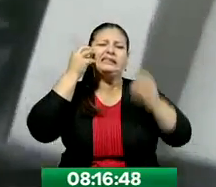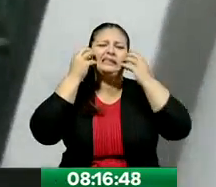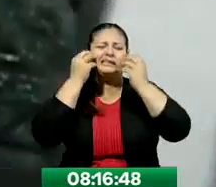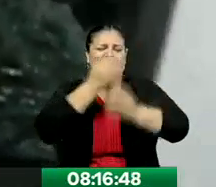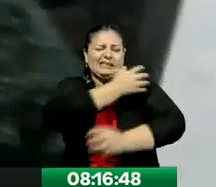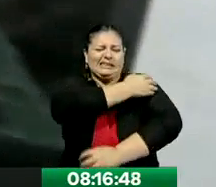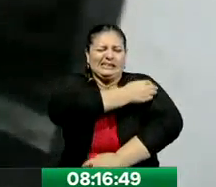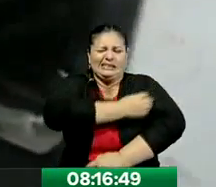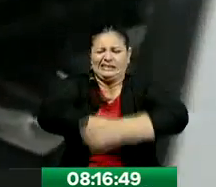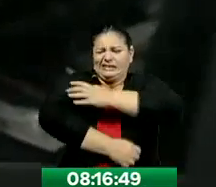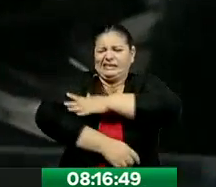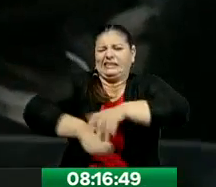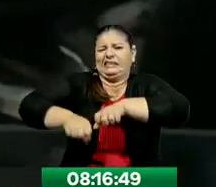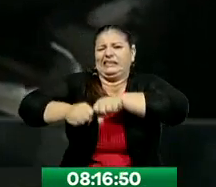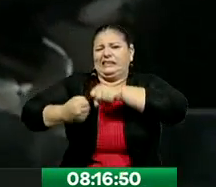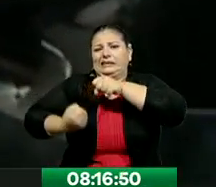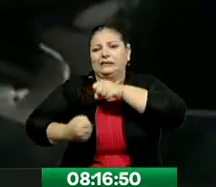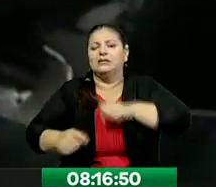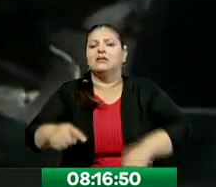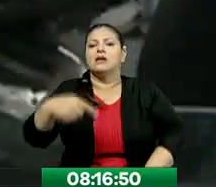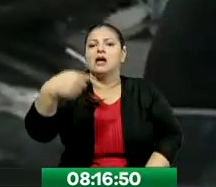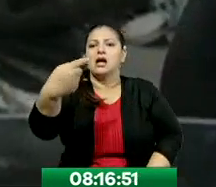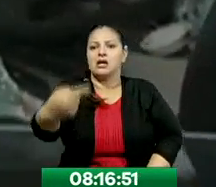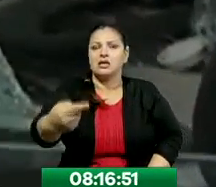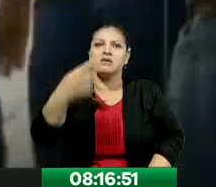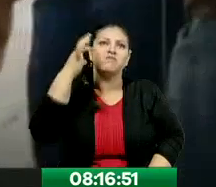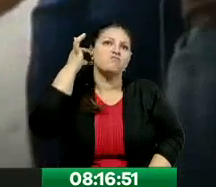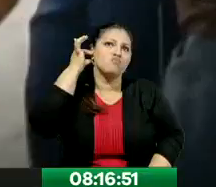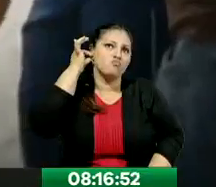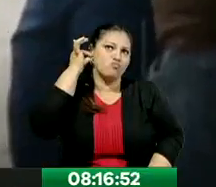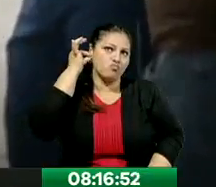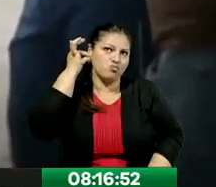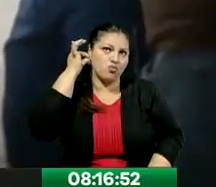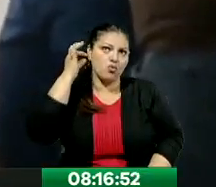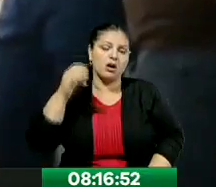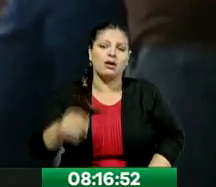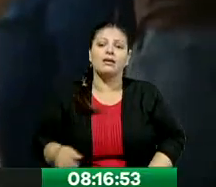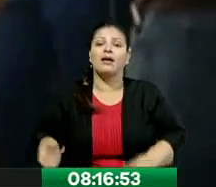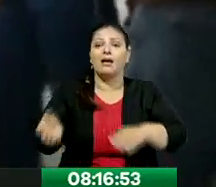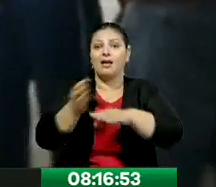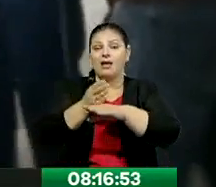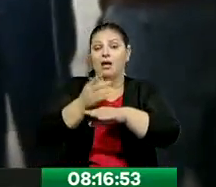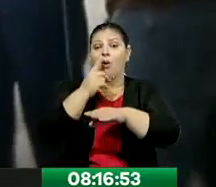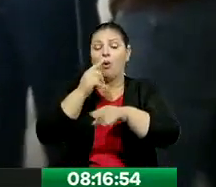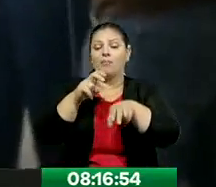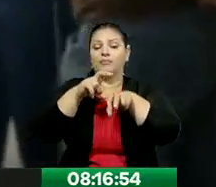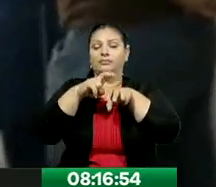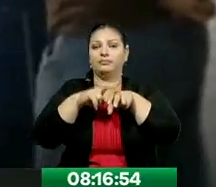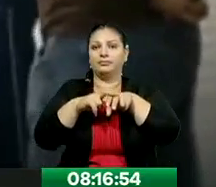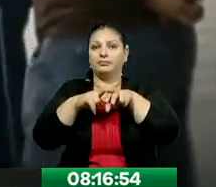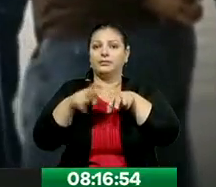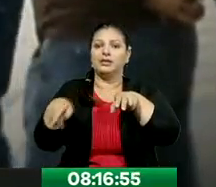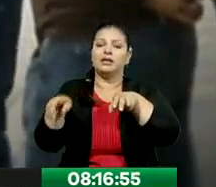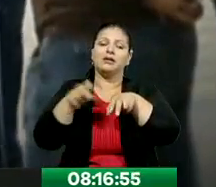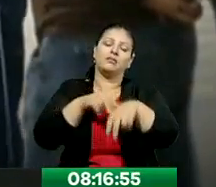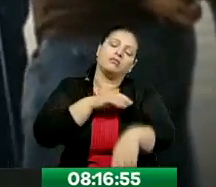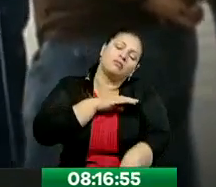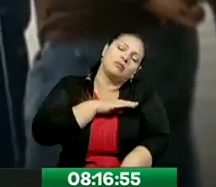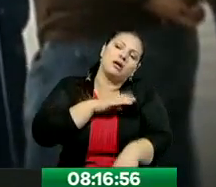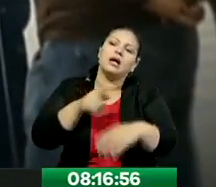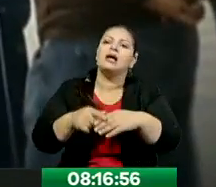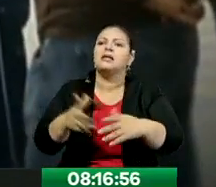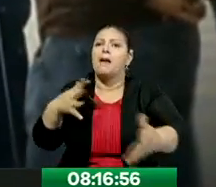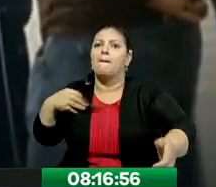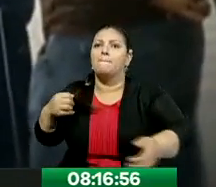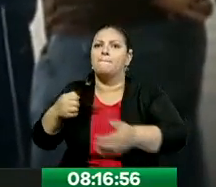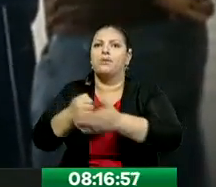destrozado la chica ese había costado digamos hacia las piernas del chófer ya lo que hubo el sol que solamente es impacto lo que es material